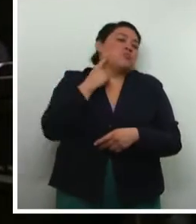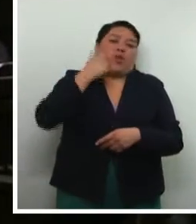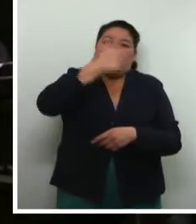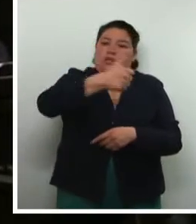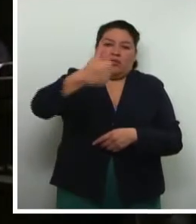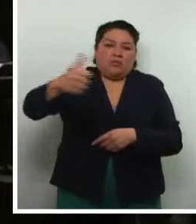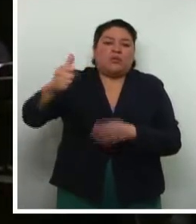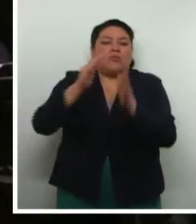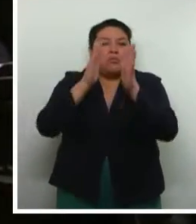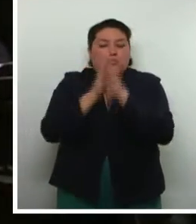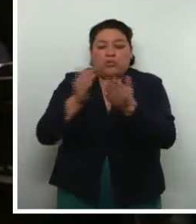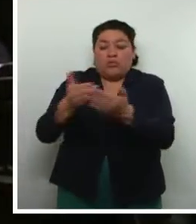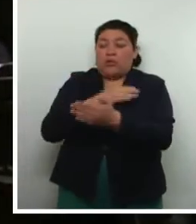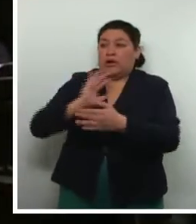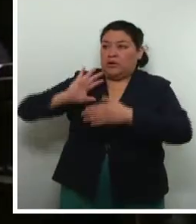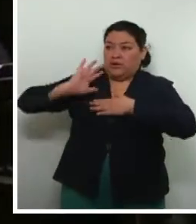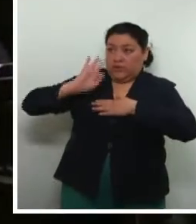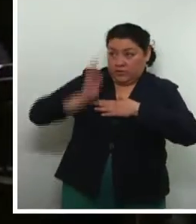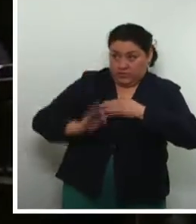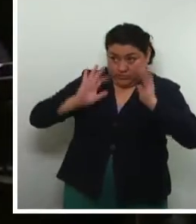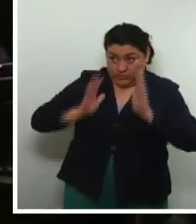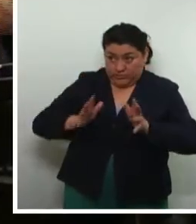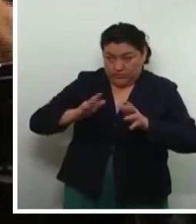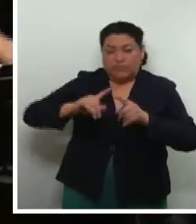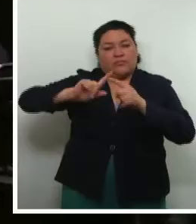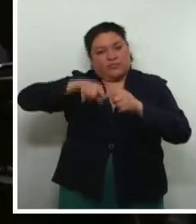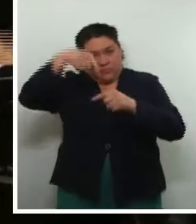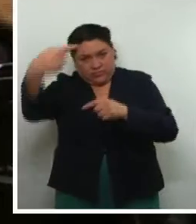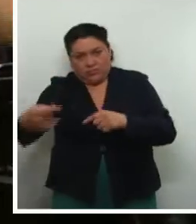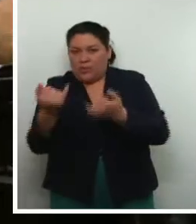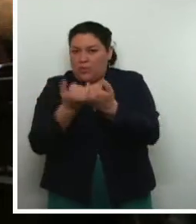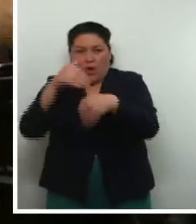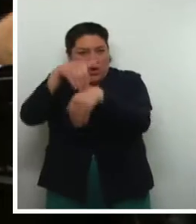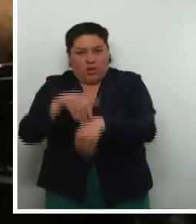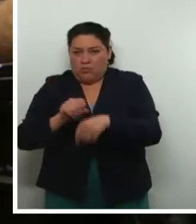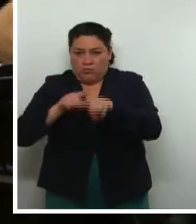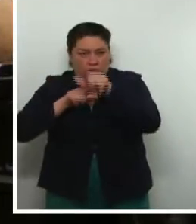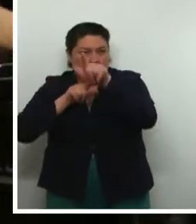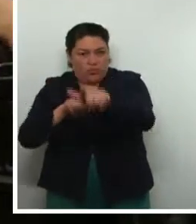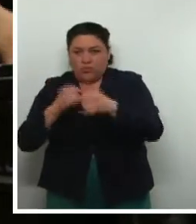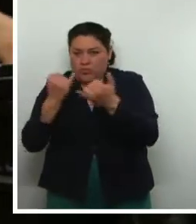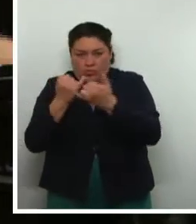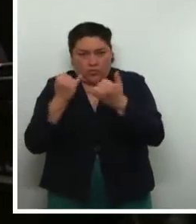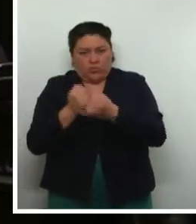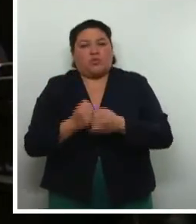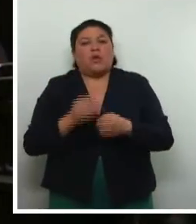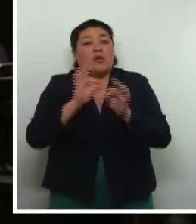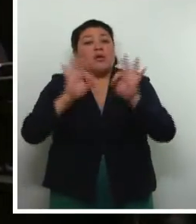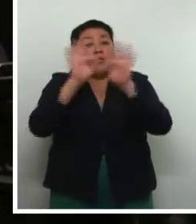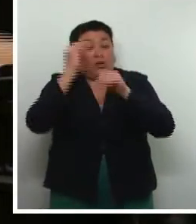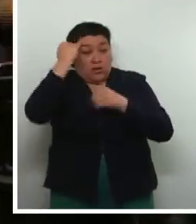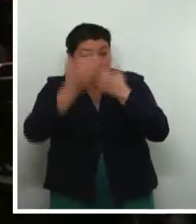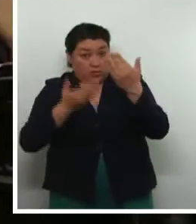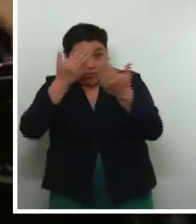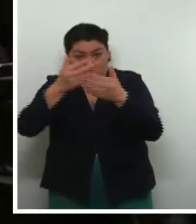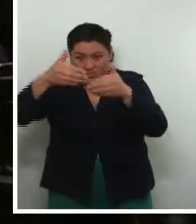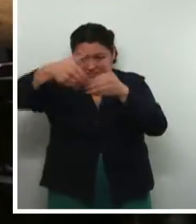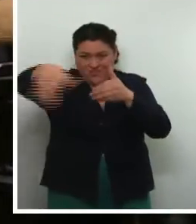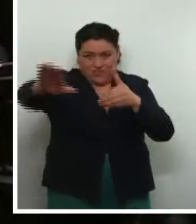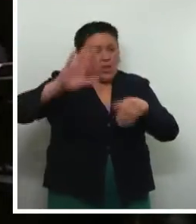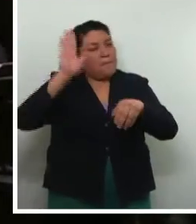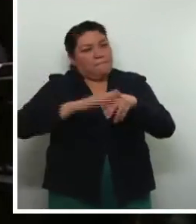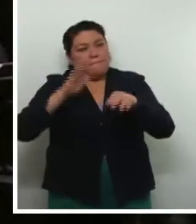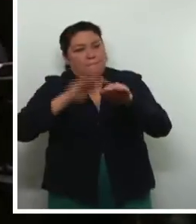en consecuencia las reservas que se presenten y tratemos sobre todo que se retiren las más posibles en lo subsecuente. Pero no hay